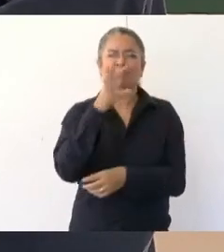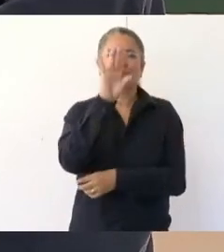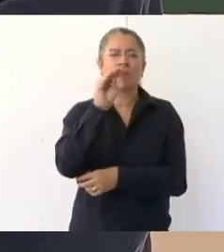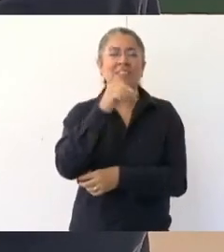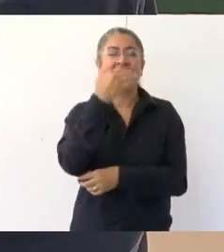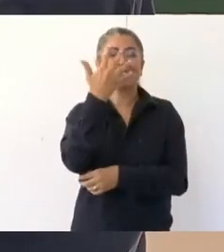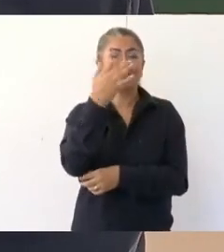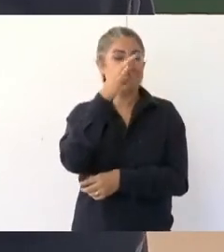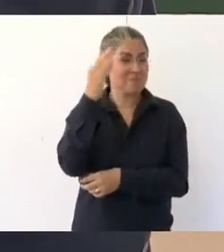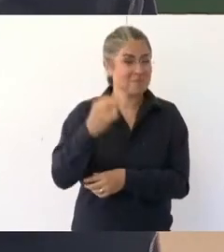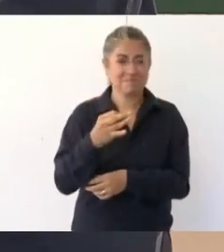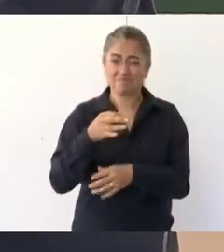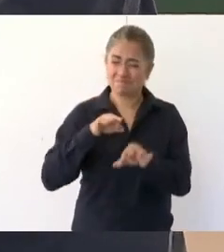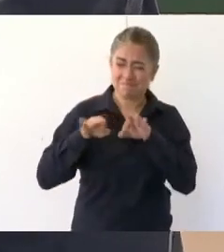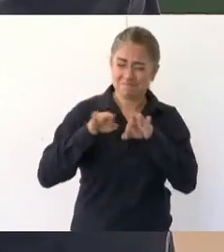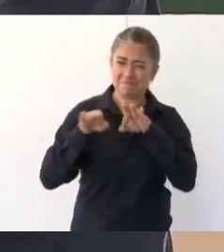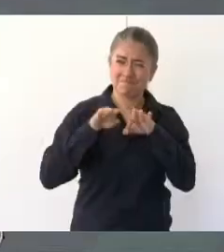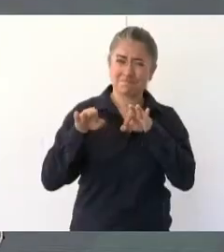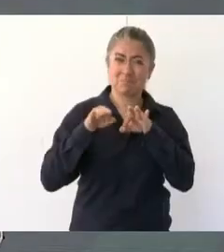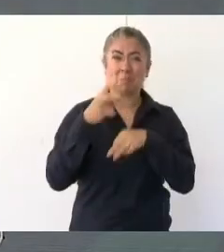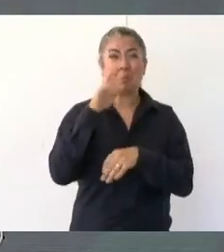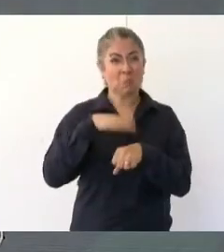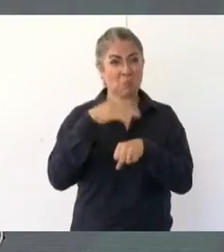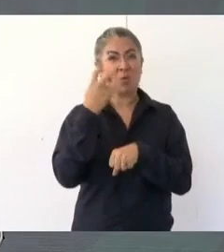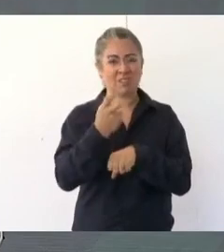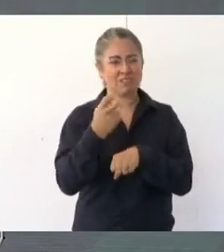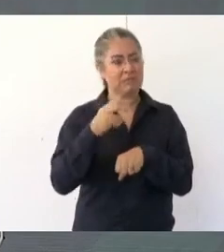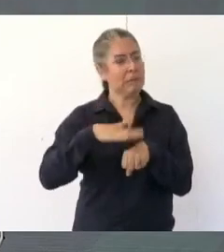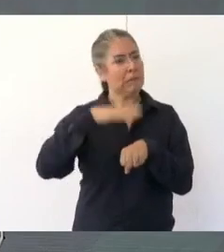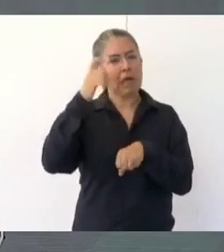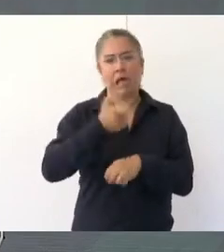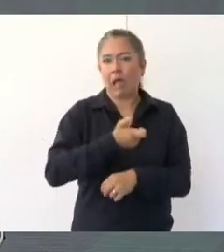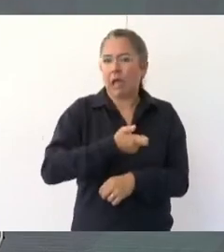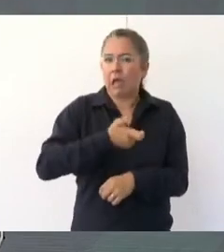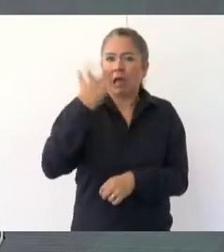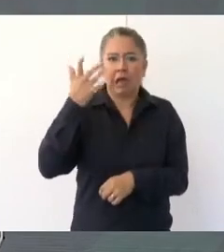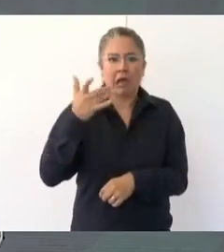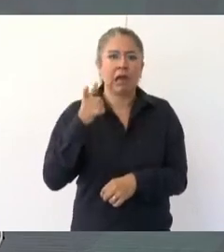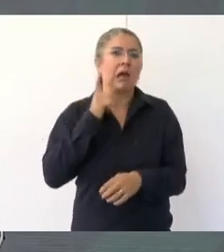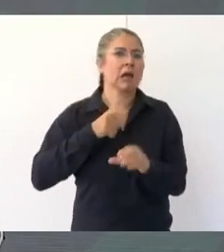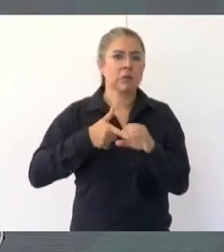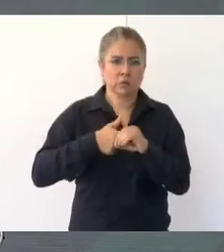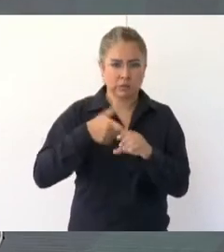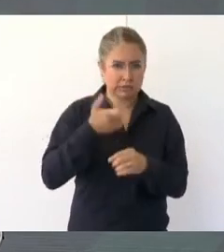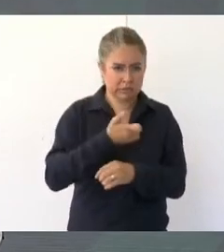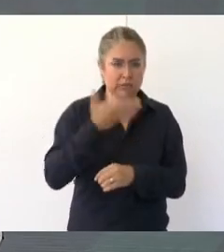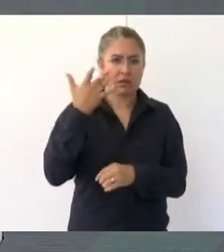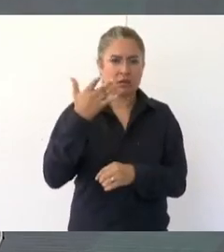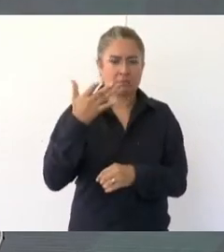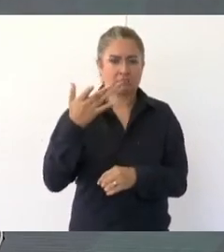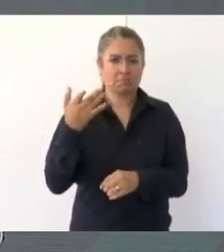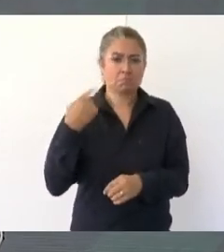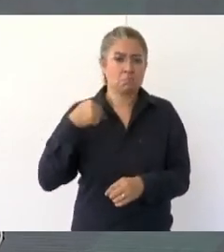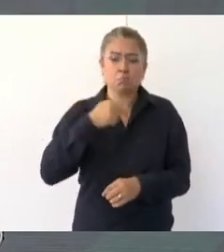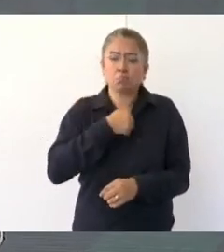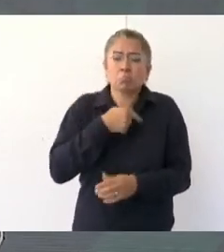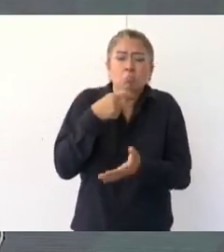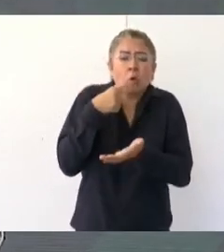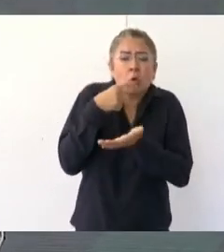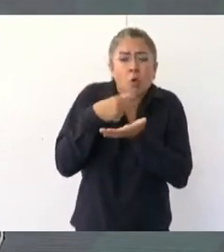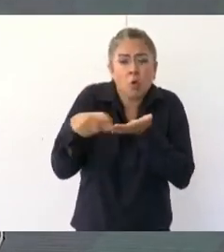tanto el precio de las gasolinas. Y ya esta refinería que compramos en